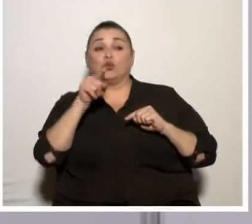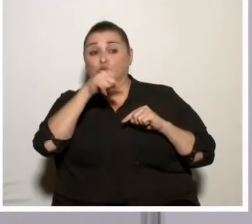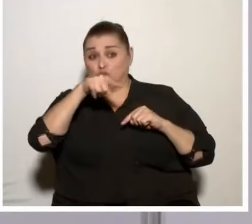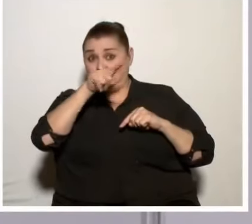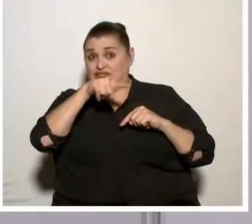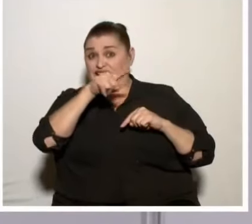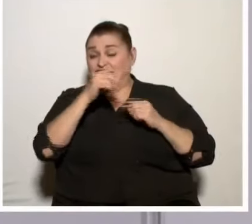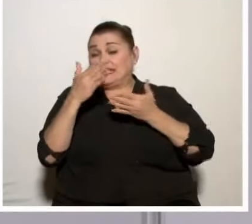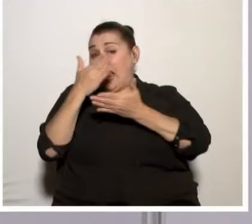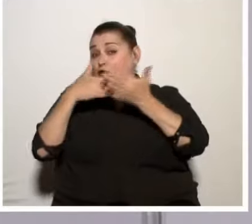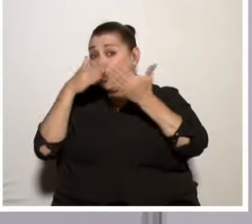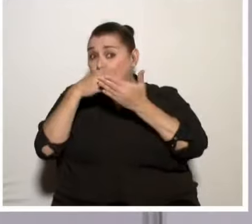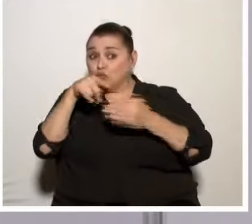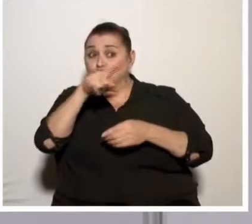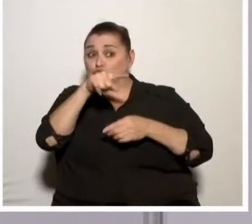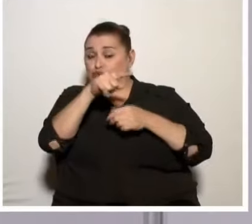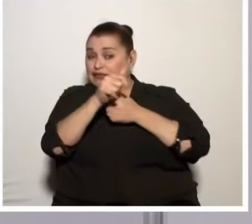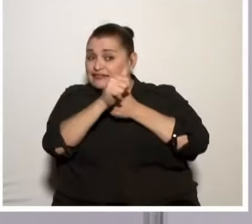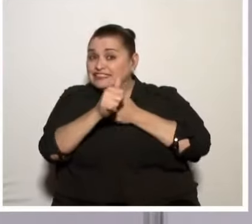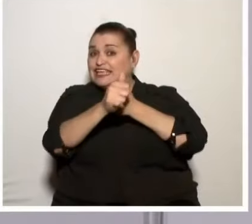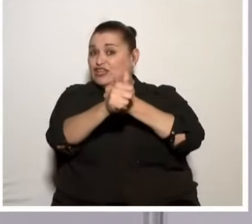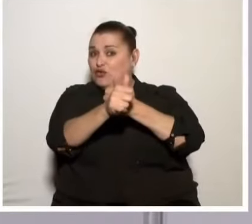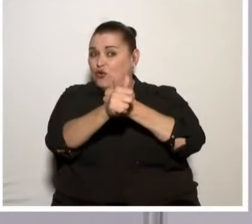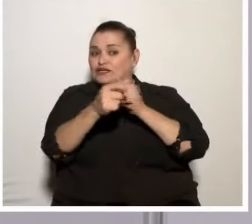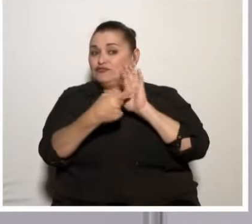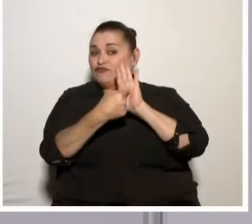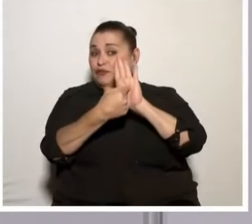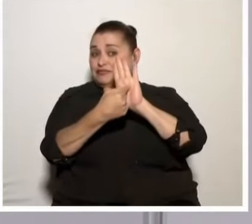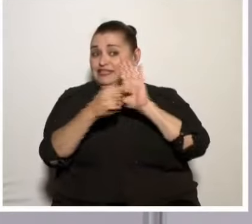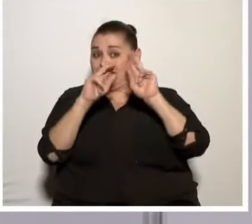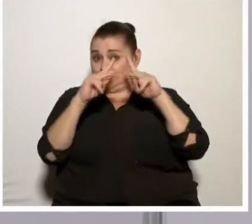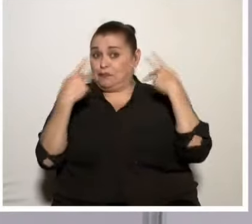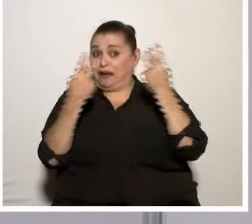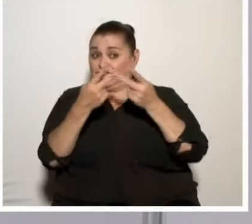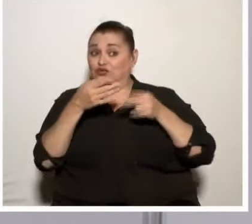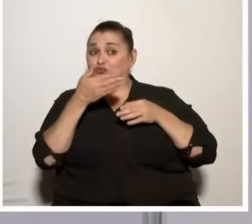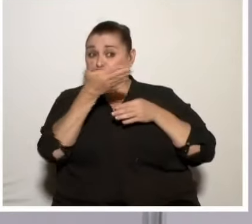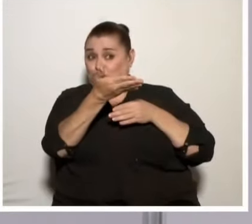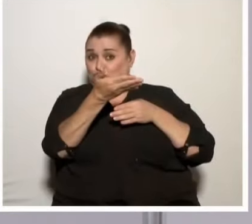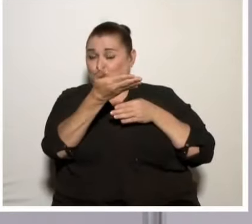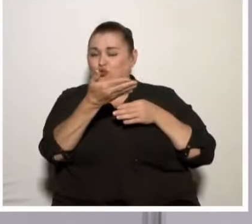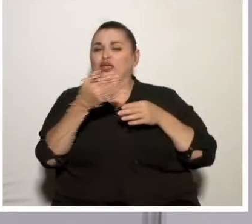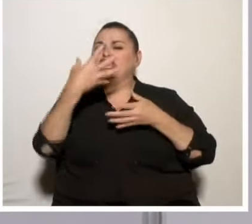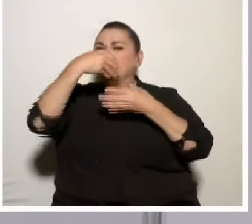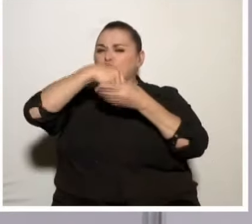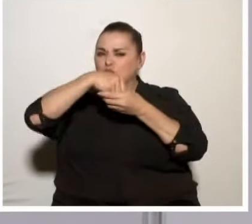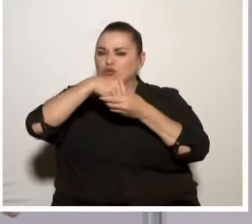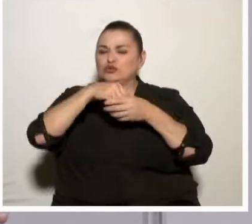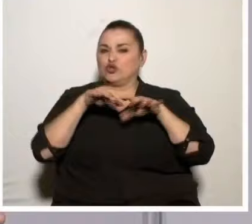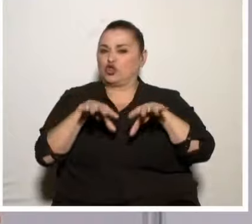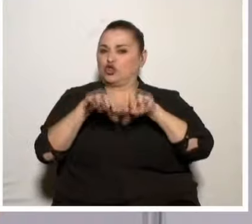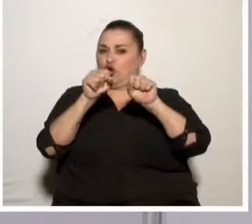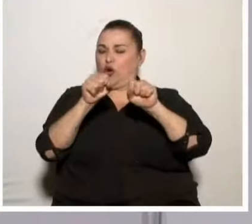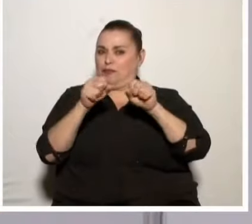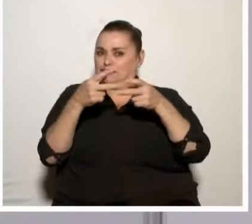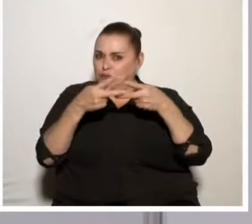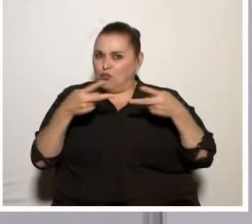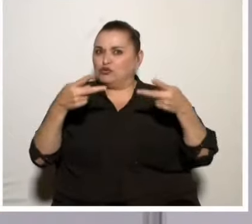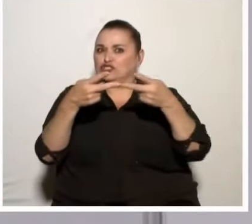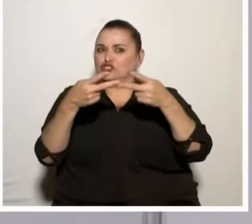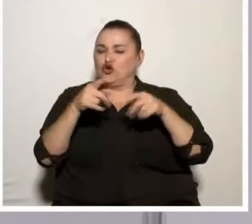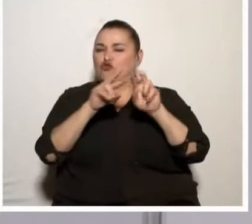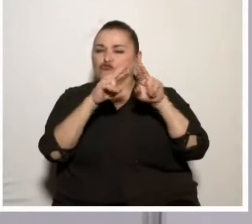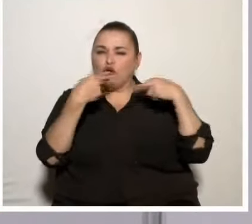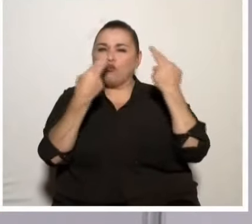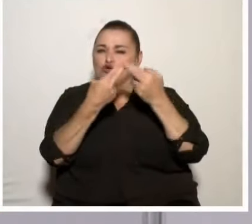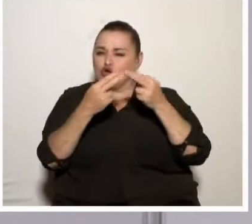ustedes y algunos de sus seguidores y representantes de su partido han estado incluso en las tomas de posesión, en